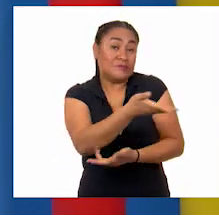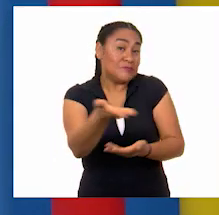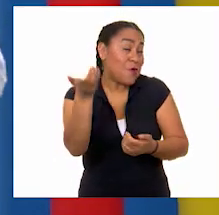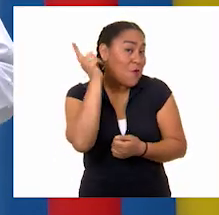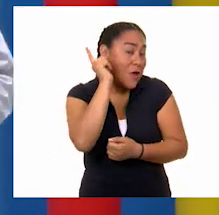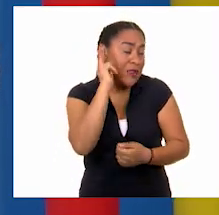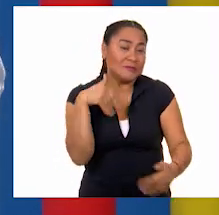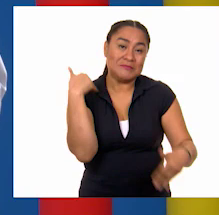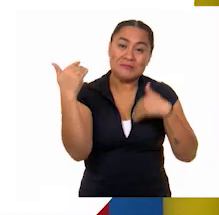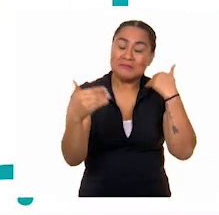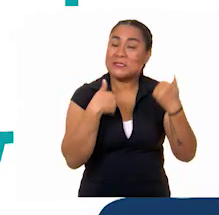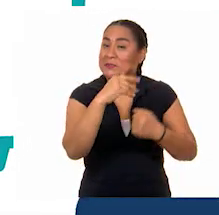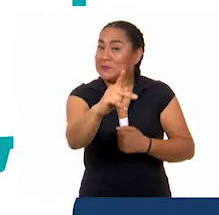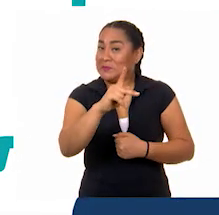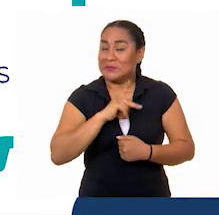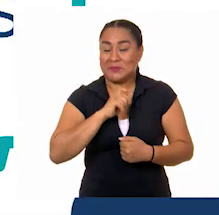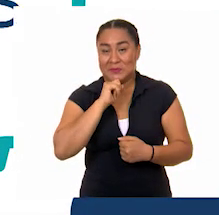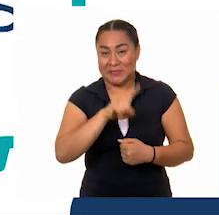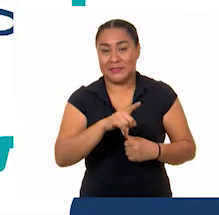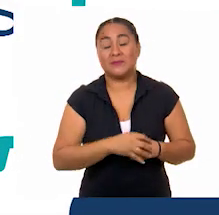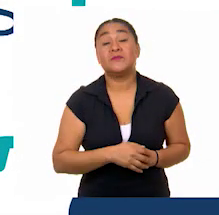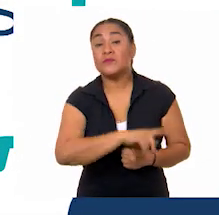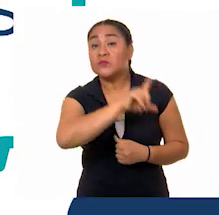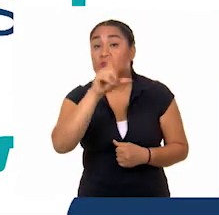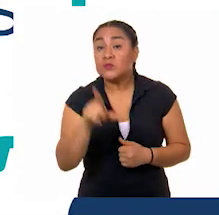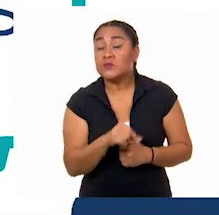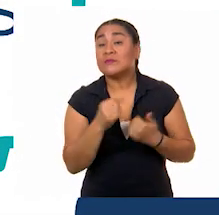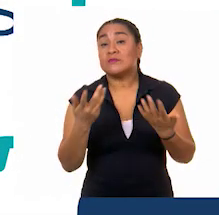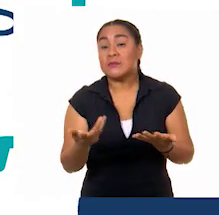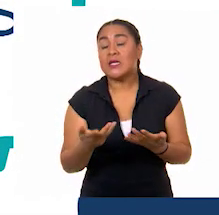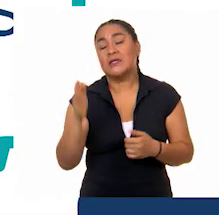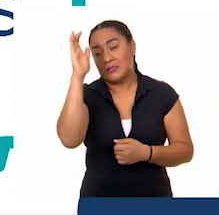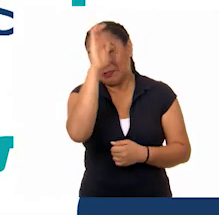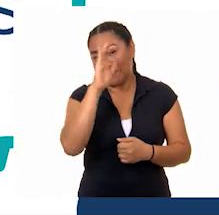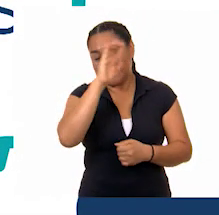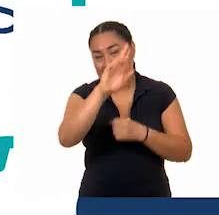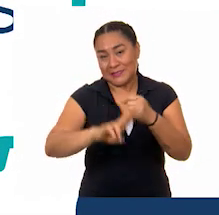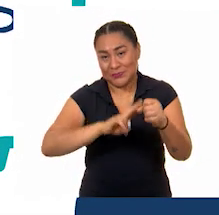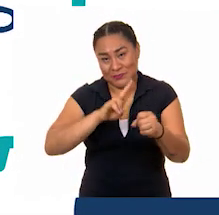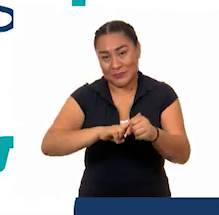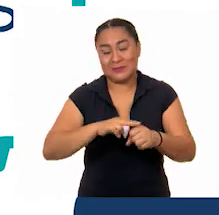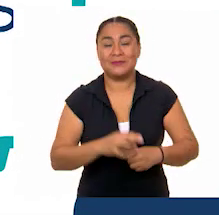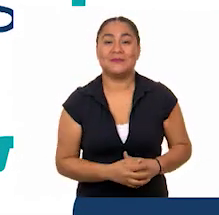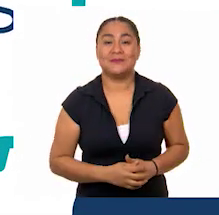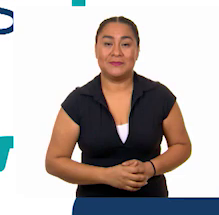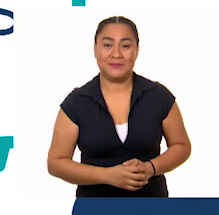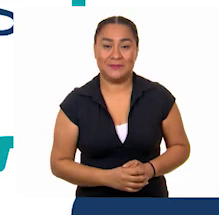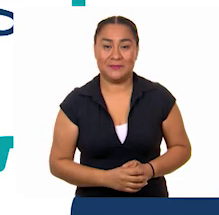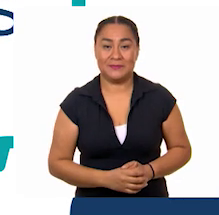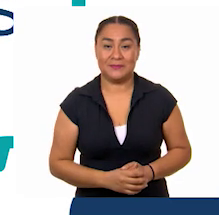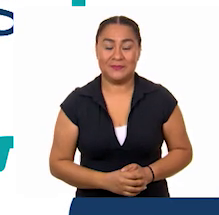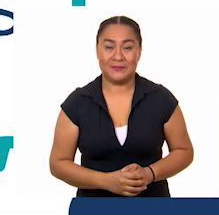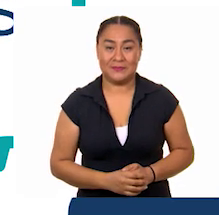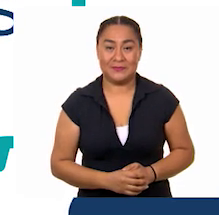disfrutado tanto como nosotros. A continuación, Ciencias Naturales.